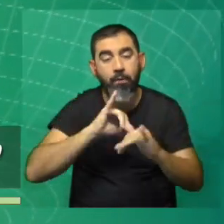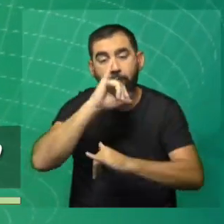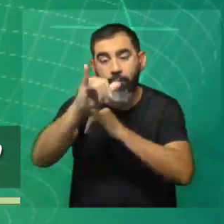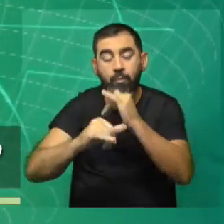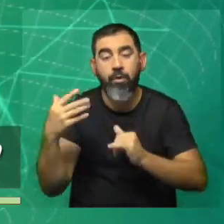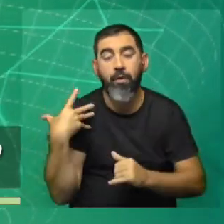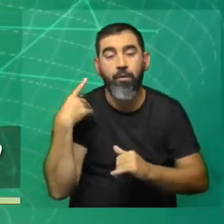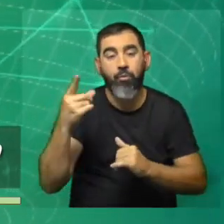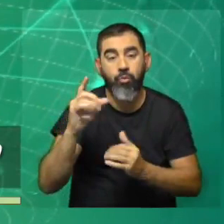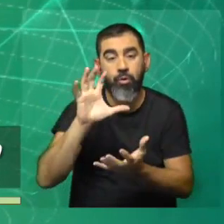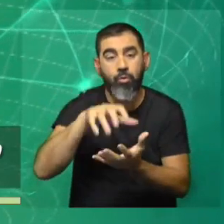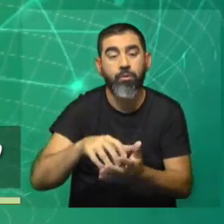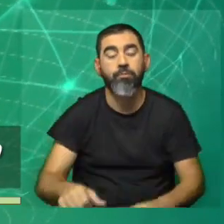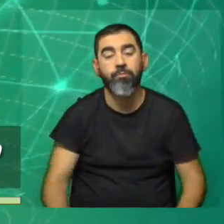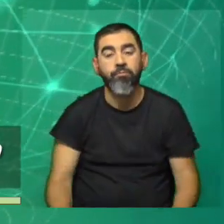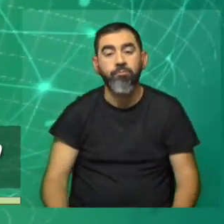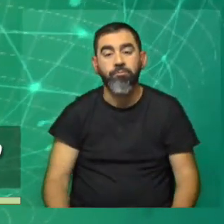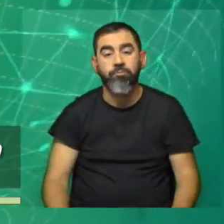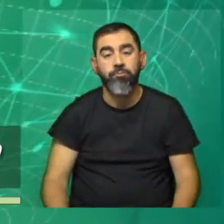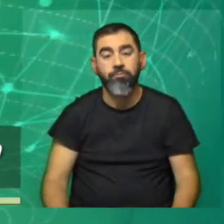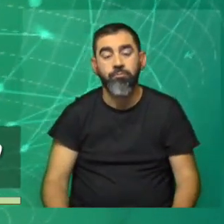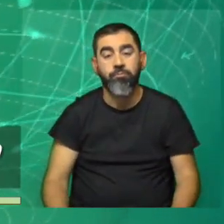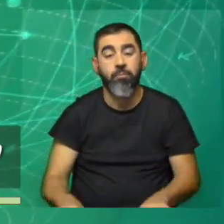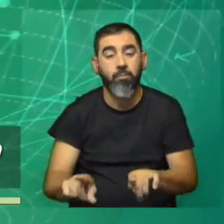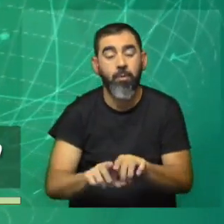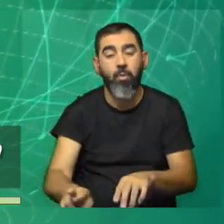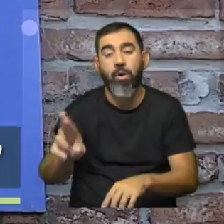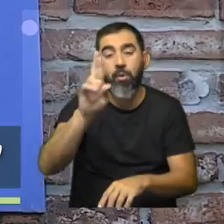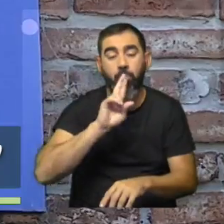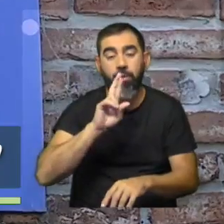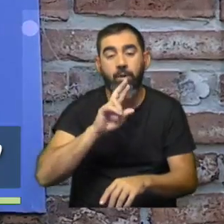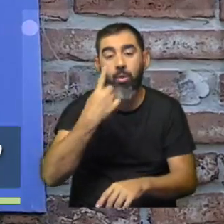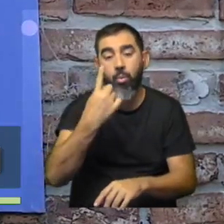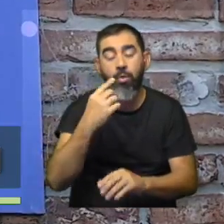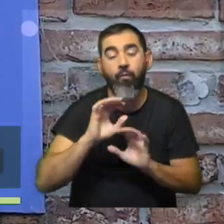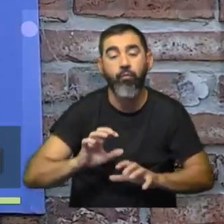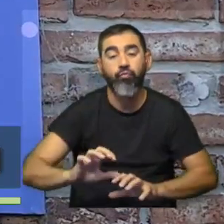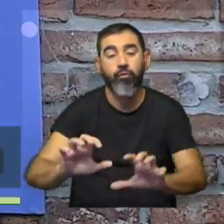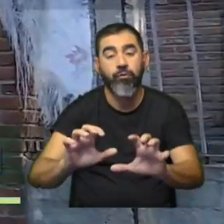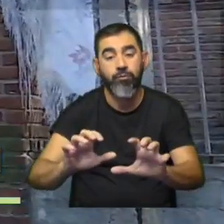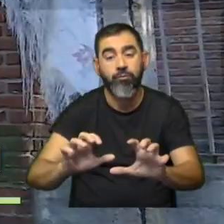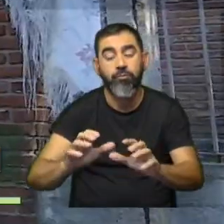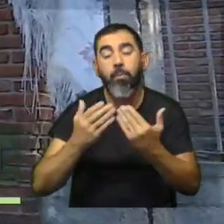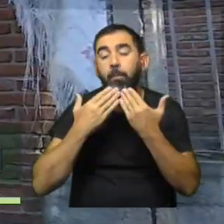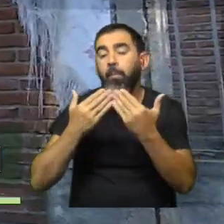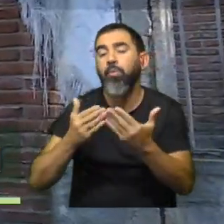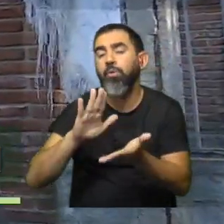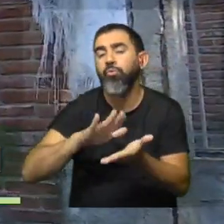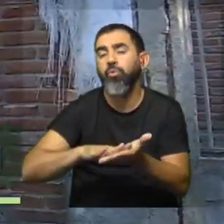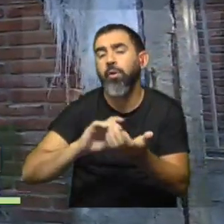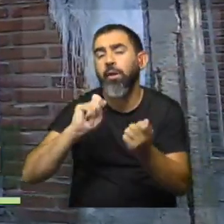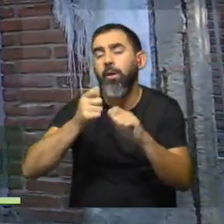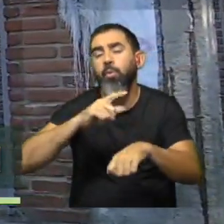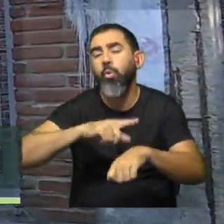por la directora del centro. En igual sentido fue la respuesta que obtuvimos por parte de una de sus funcionarias al ser consultados en los cambios